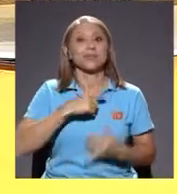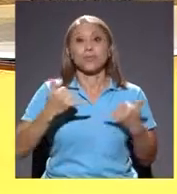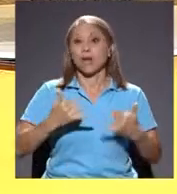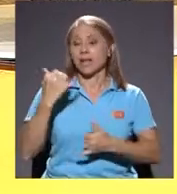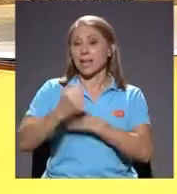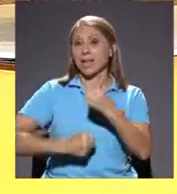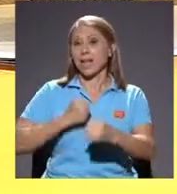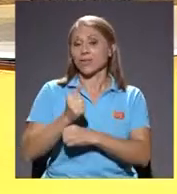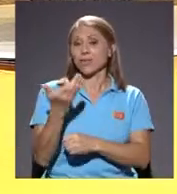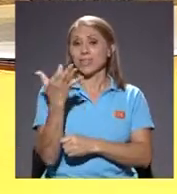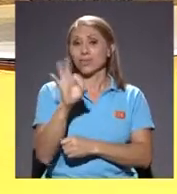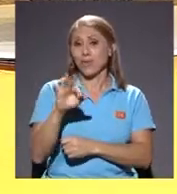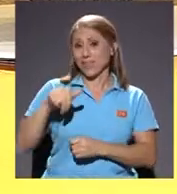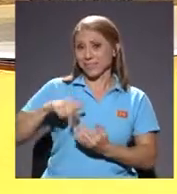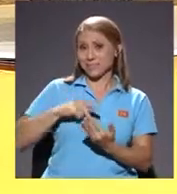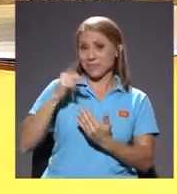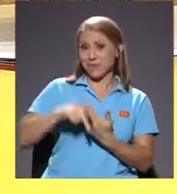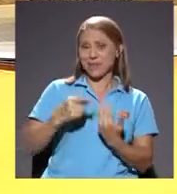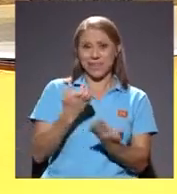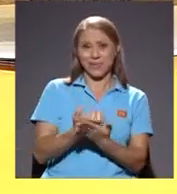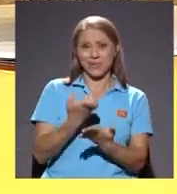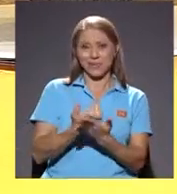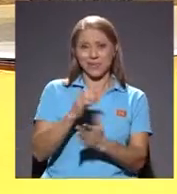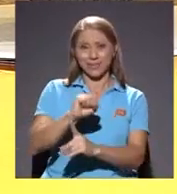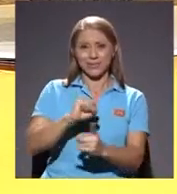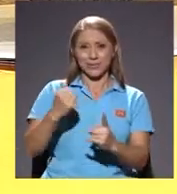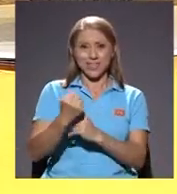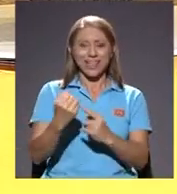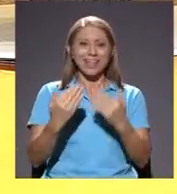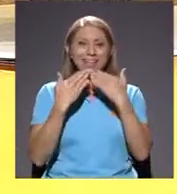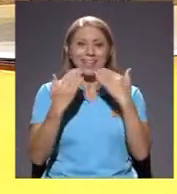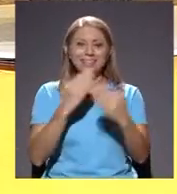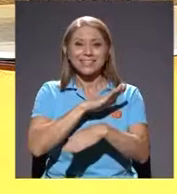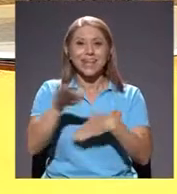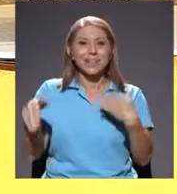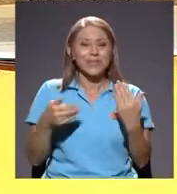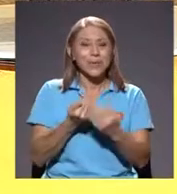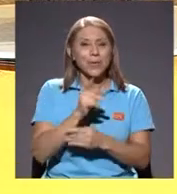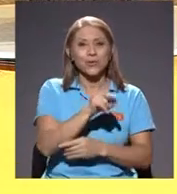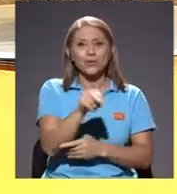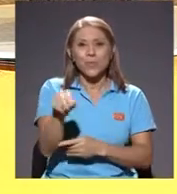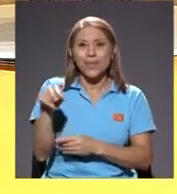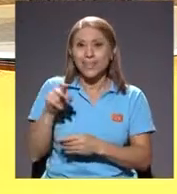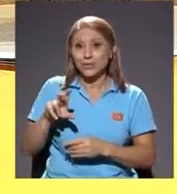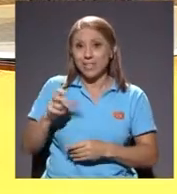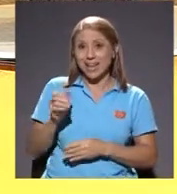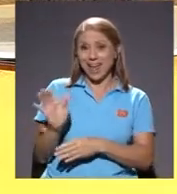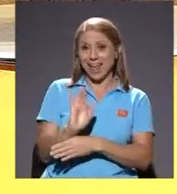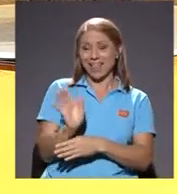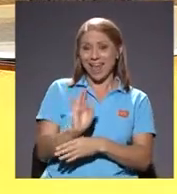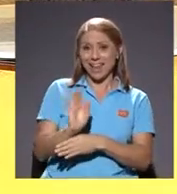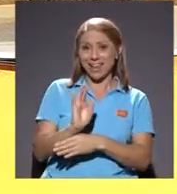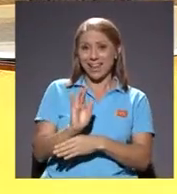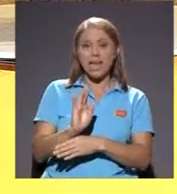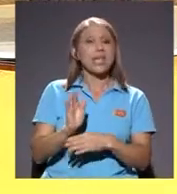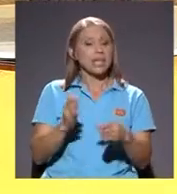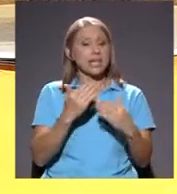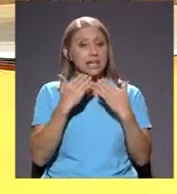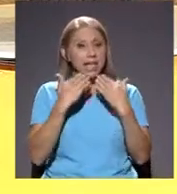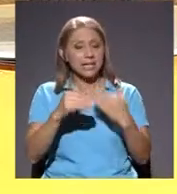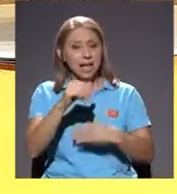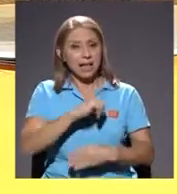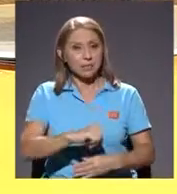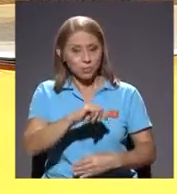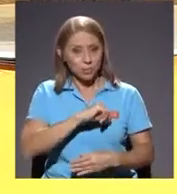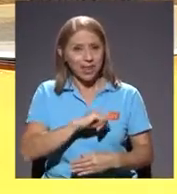19 el programa de economía y sociedad gracias a todos los compañeros del canal ya todas las autoridades